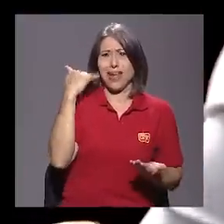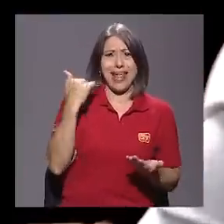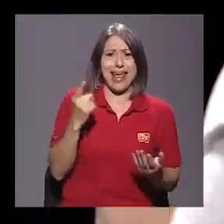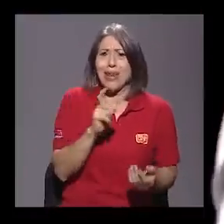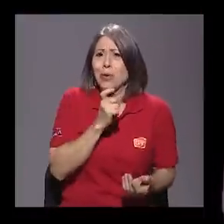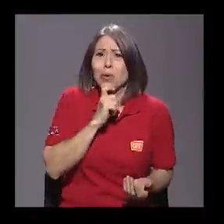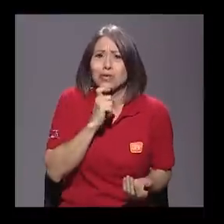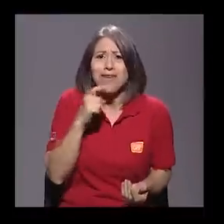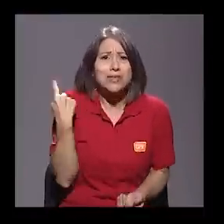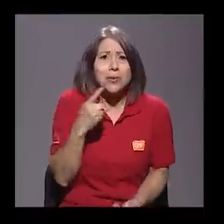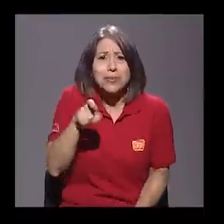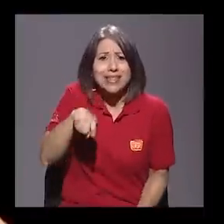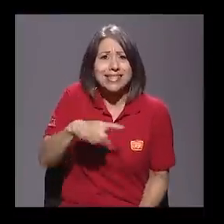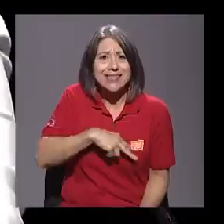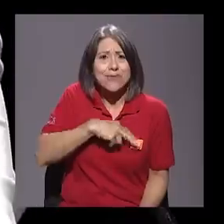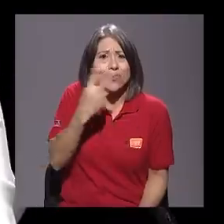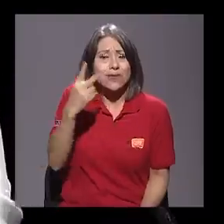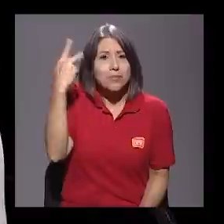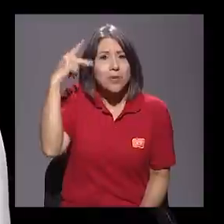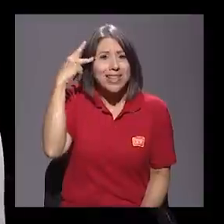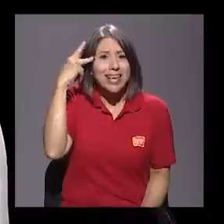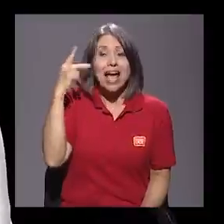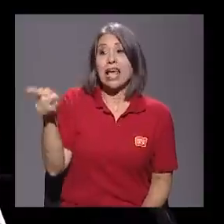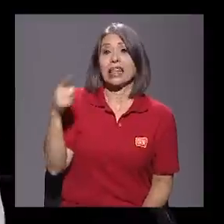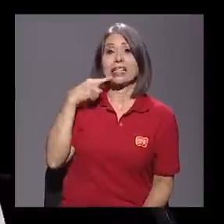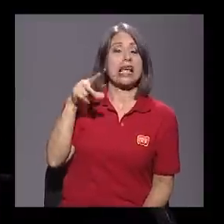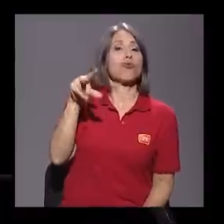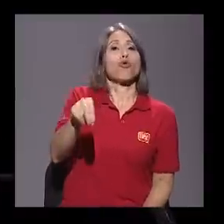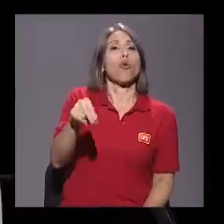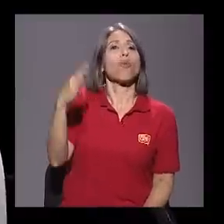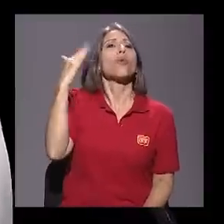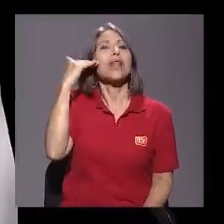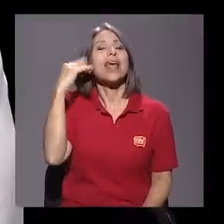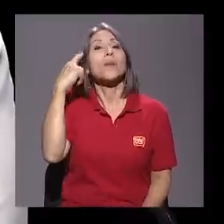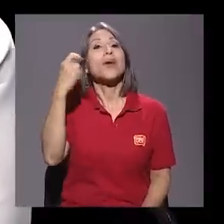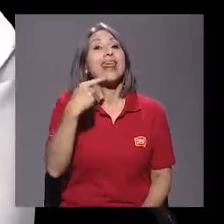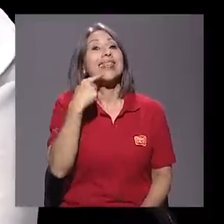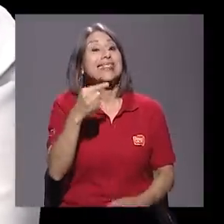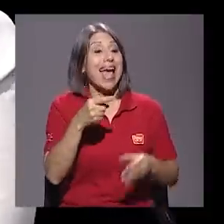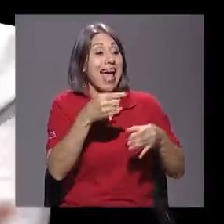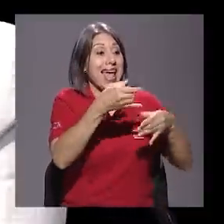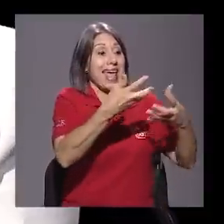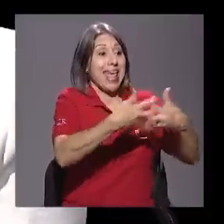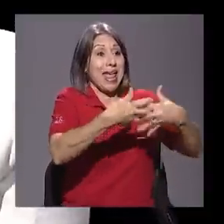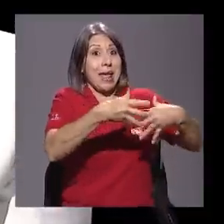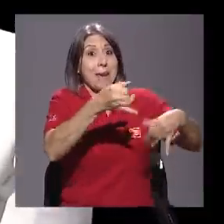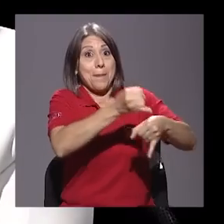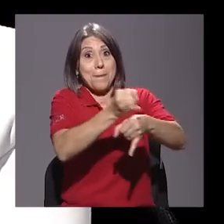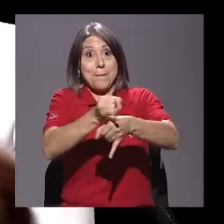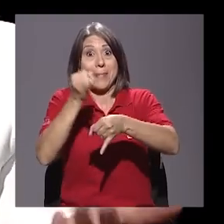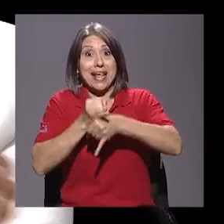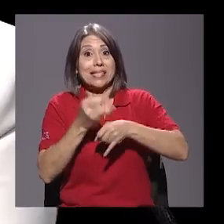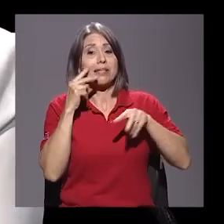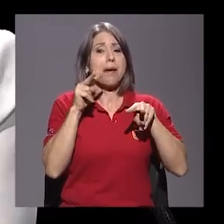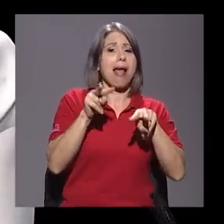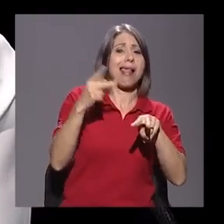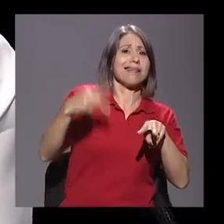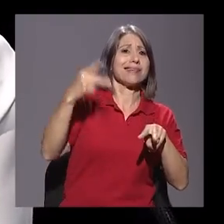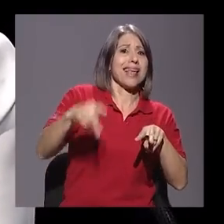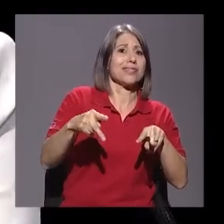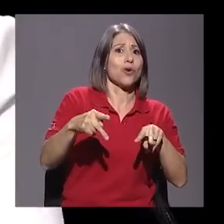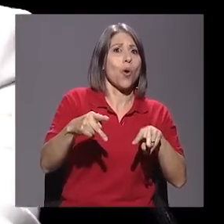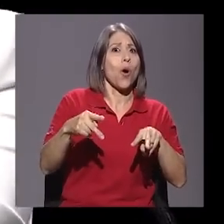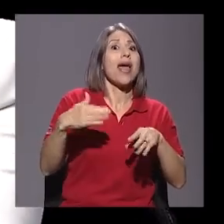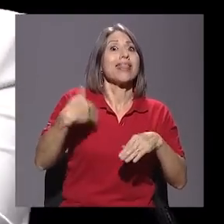le costaba nada, solo voluntad política? Se negó porque decía que las calificadoras de riesgo en octubre iban a calificarnos si no estaba aprobado en segundo